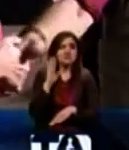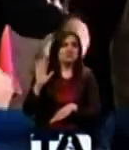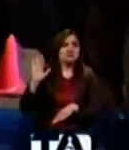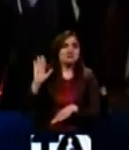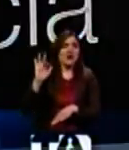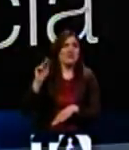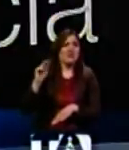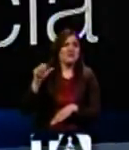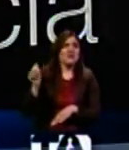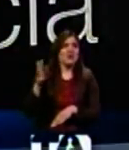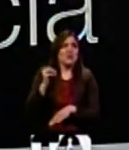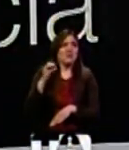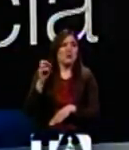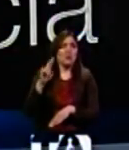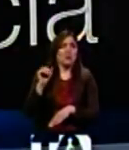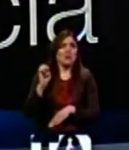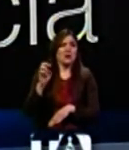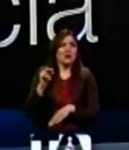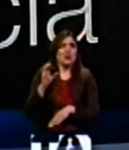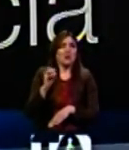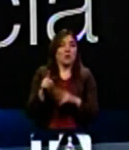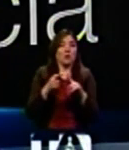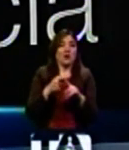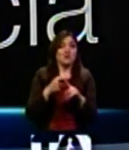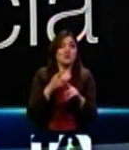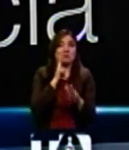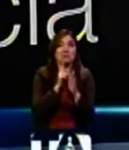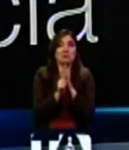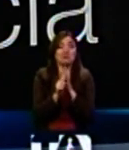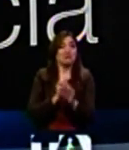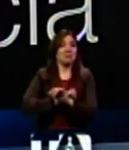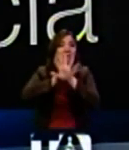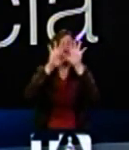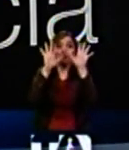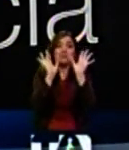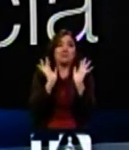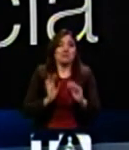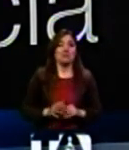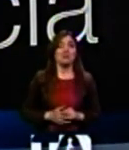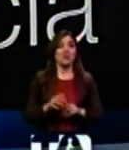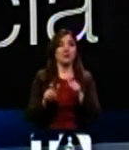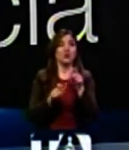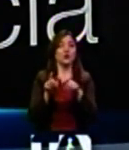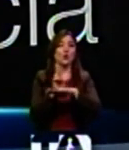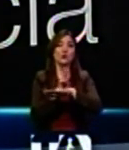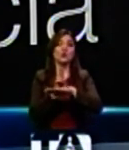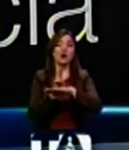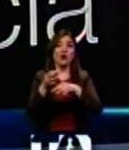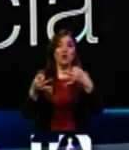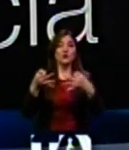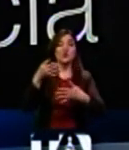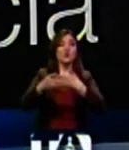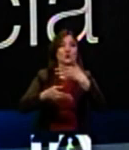fiscal Tania Moreno. No sé cuándo se ha presentado la denuncia. Queda absolutamente claro que hay personas que suelen utilizar los pasillos